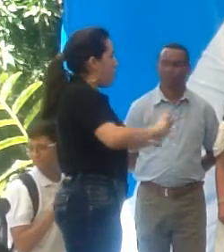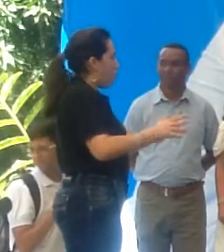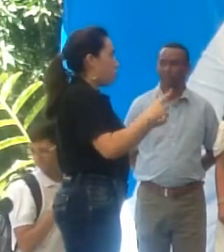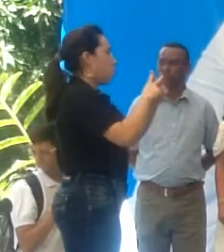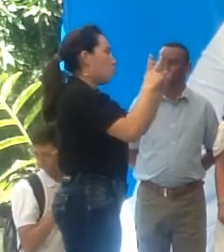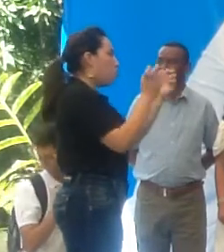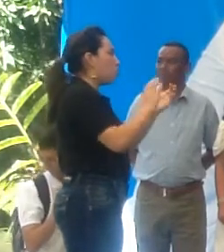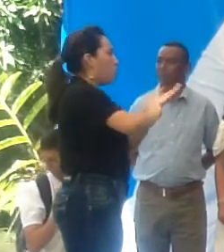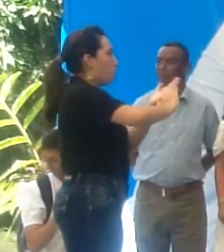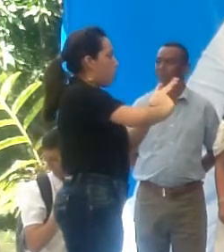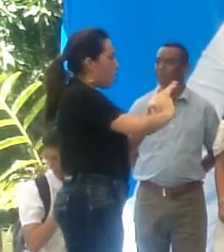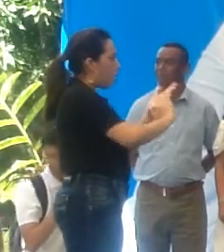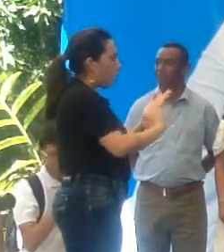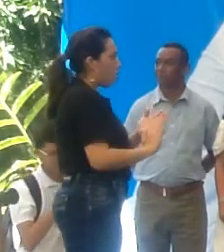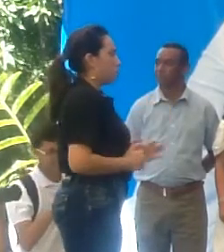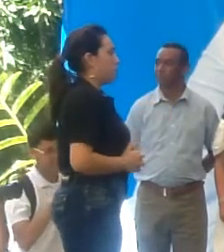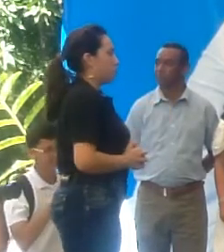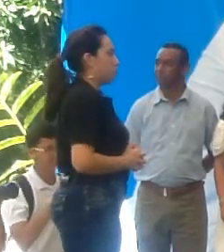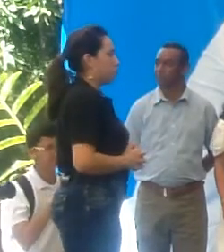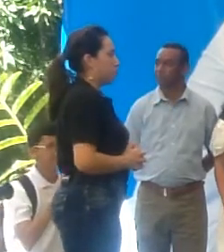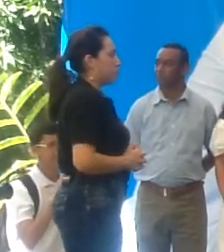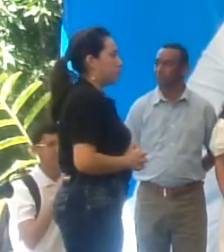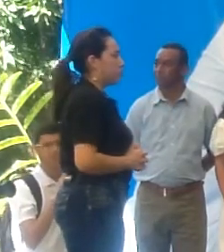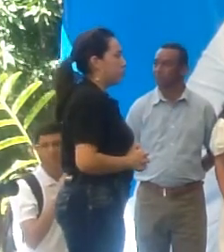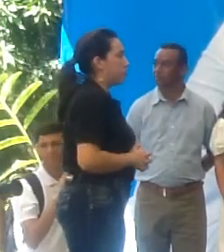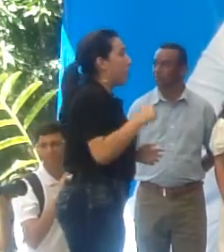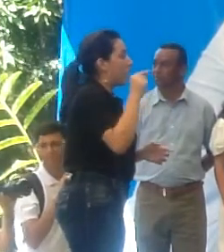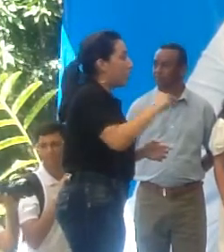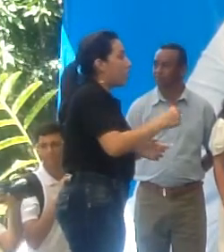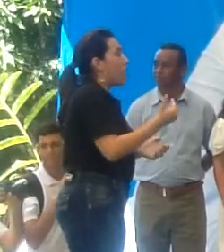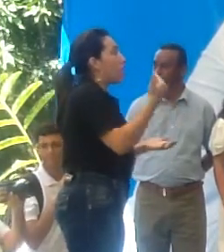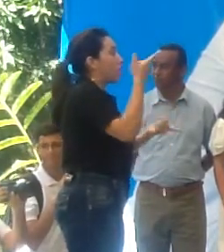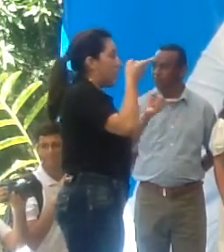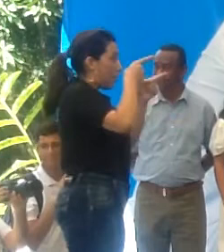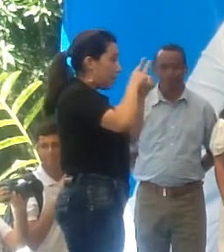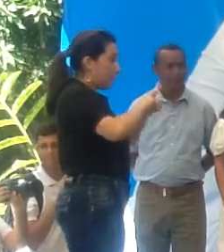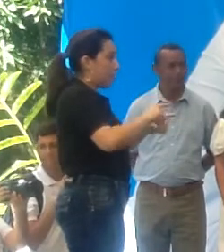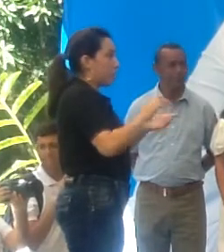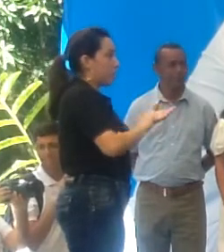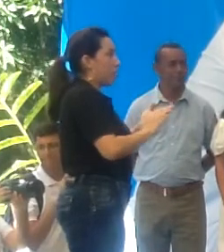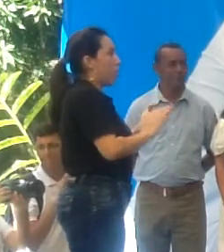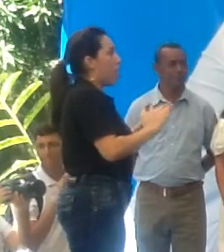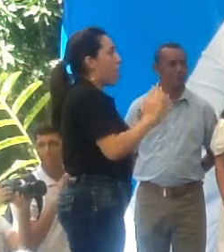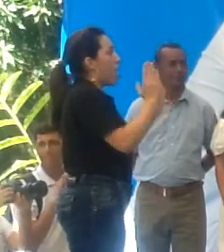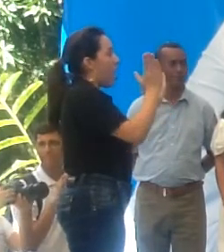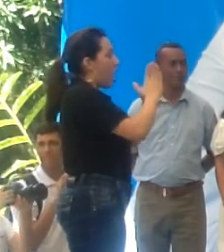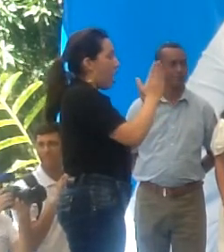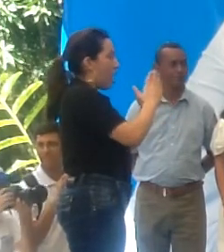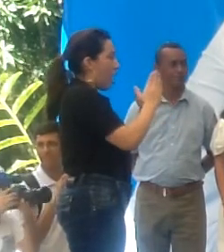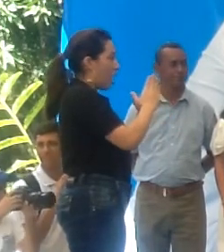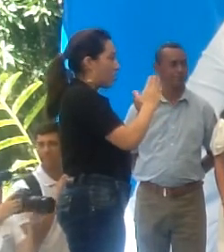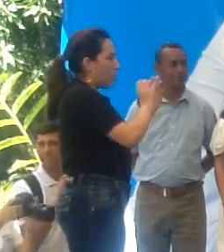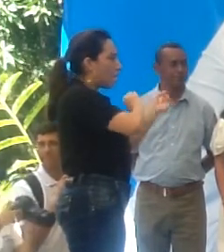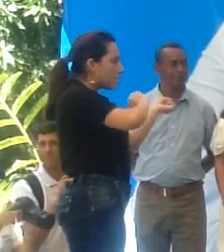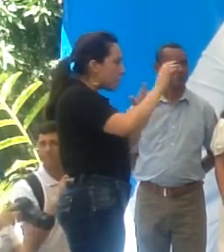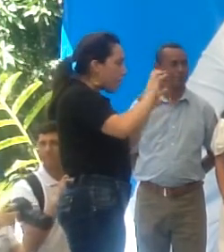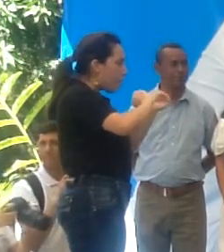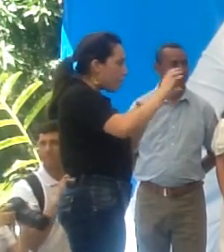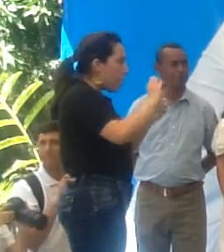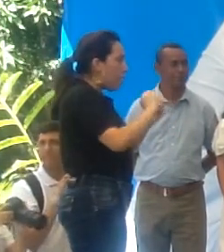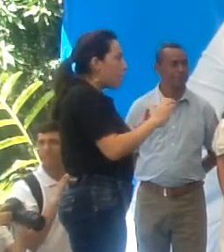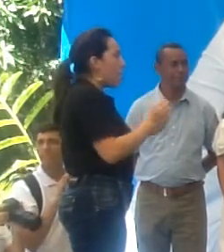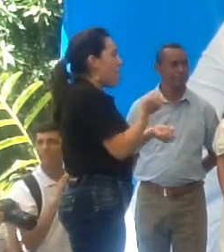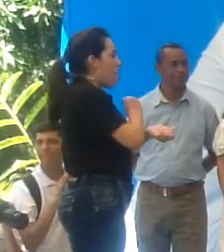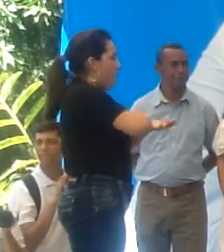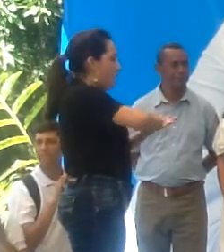pero además ese proyecto contempló la reubicación de 400 viviendas gratuitas para los